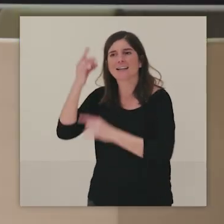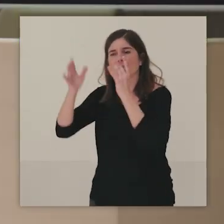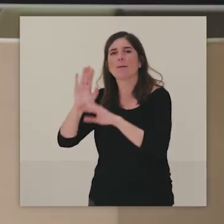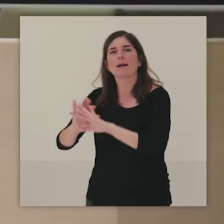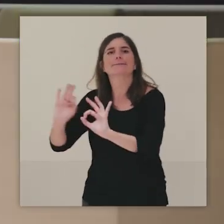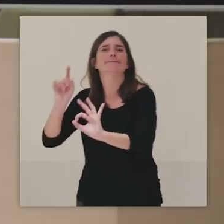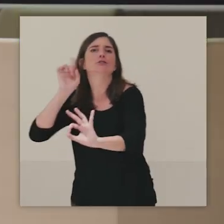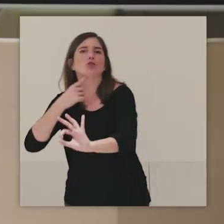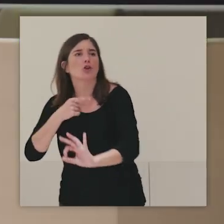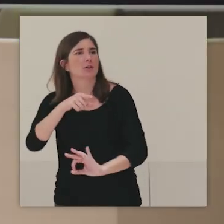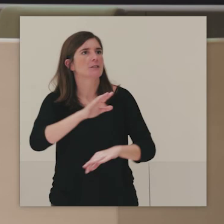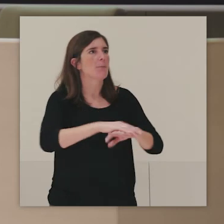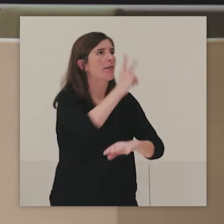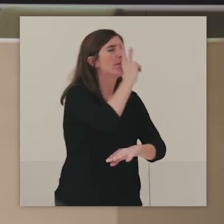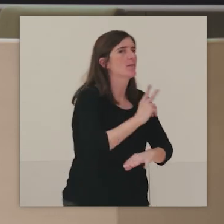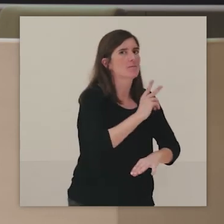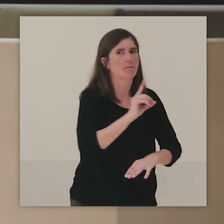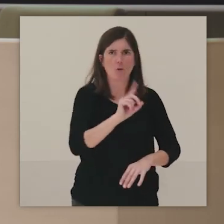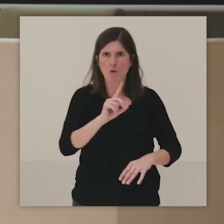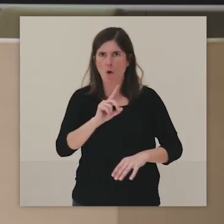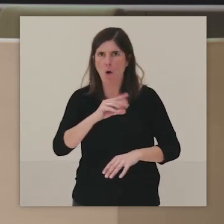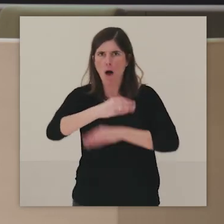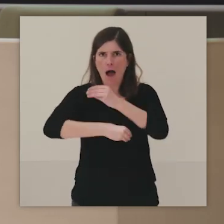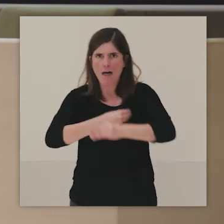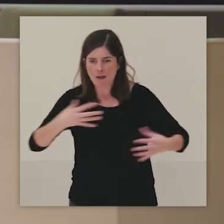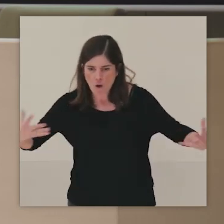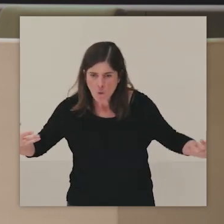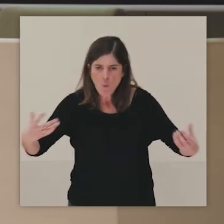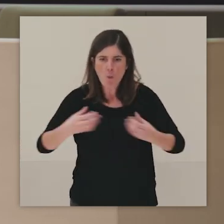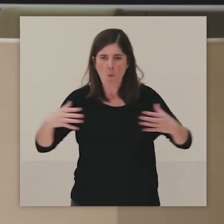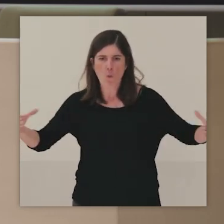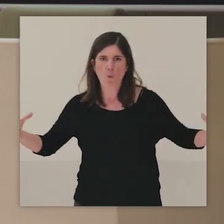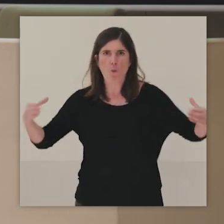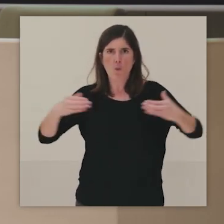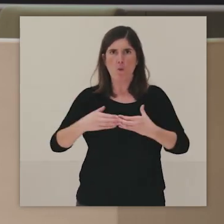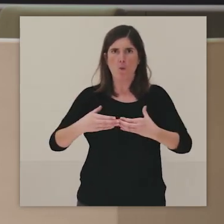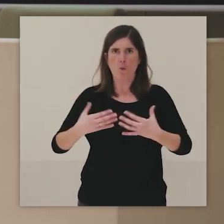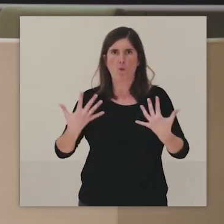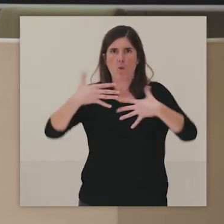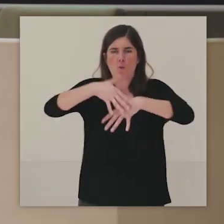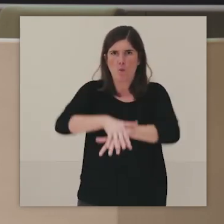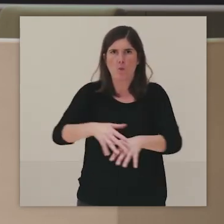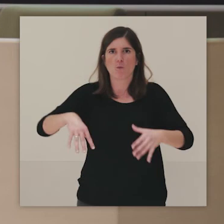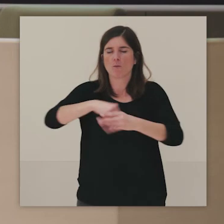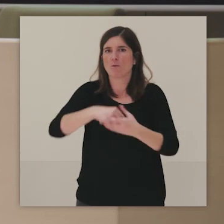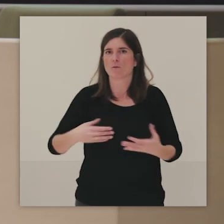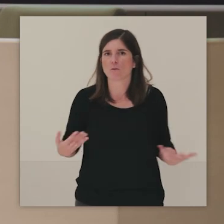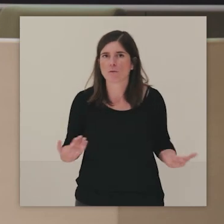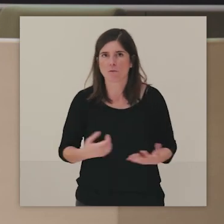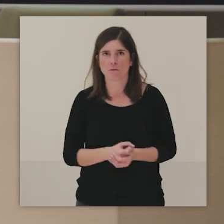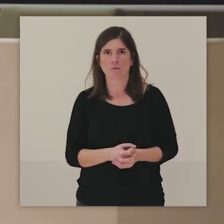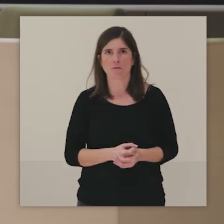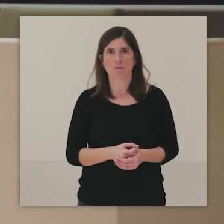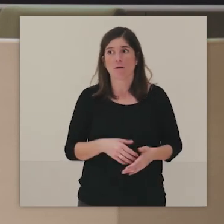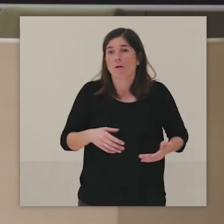unifiquen. Es decir, a lo mejor en un momento dado esa visita en lenguaje más sencillo le puede atraer a personas que no tengan una dificultad